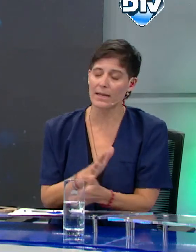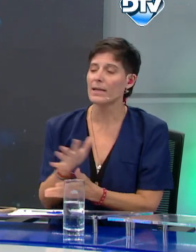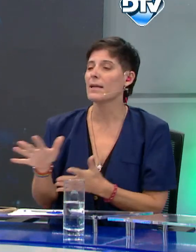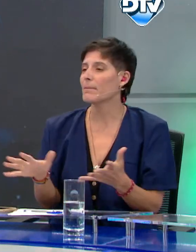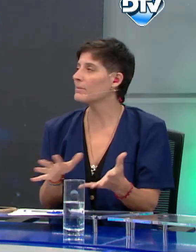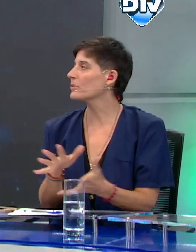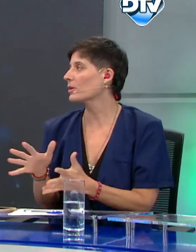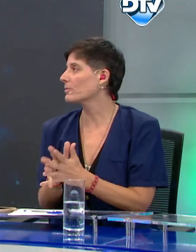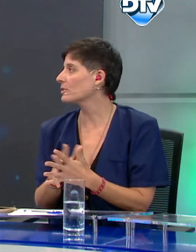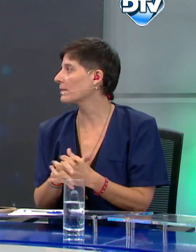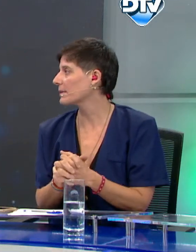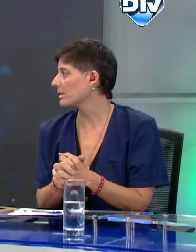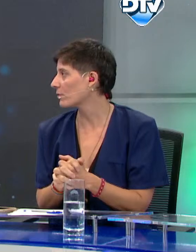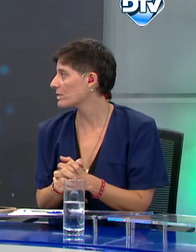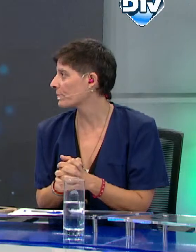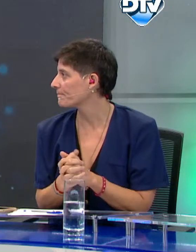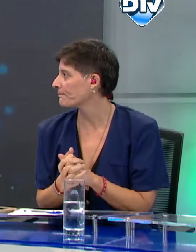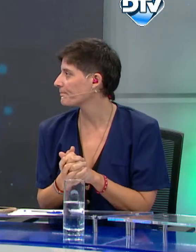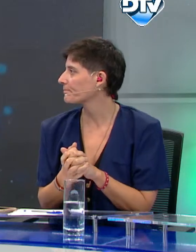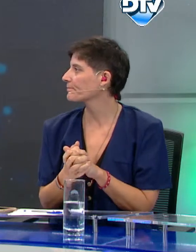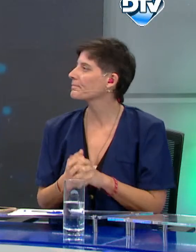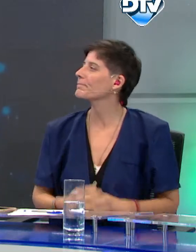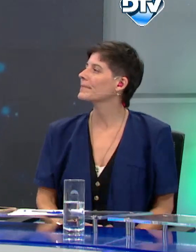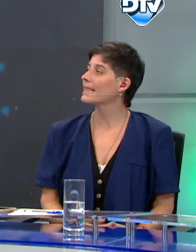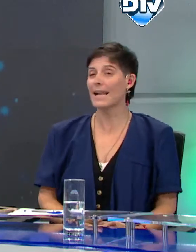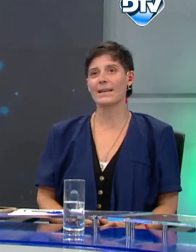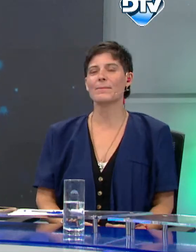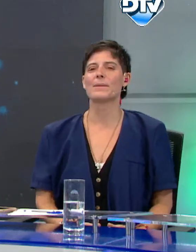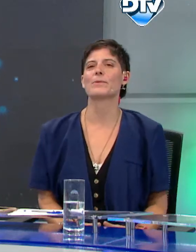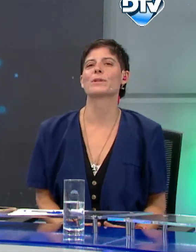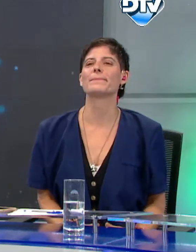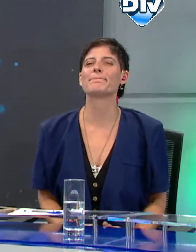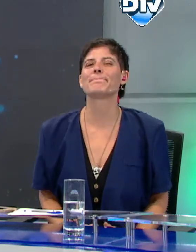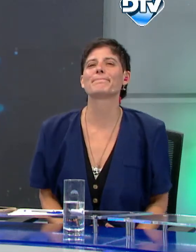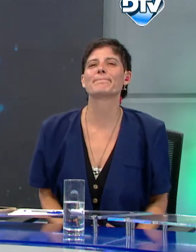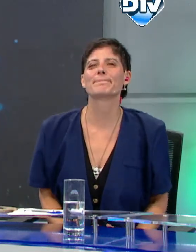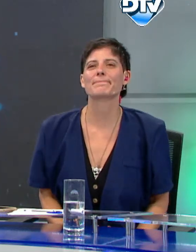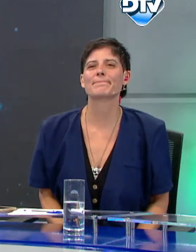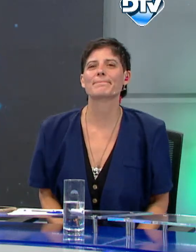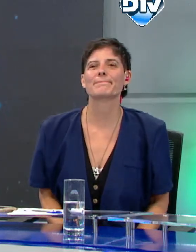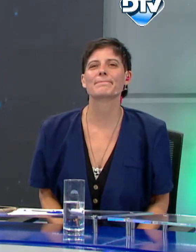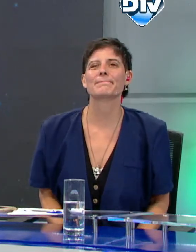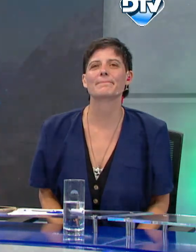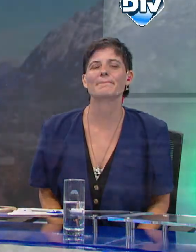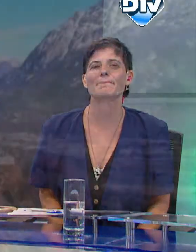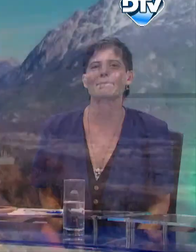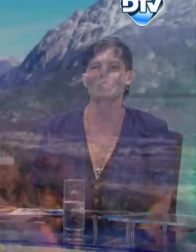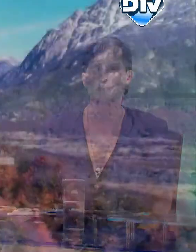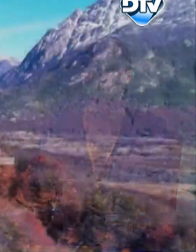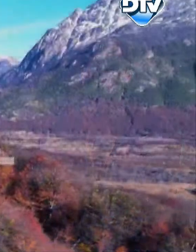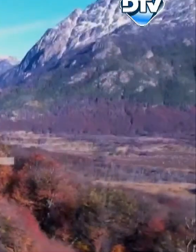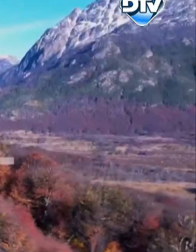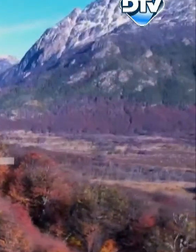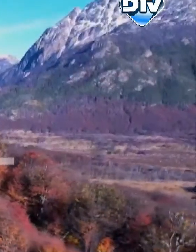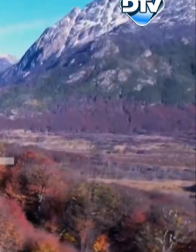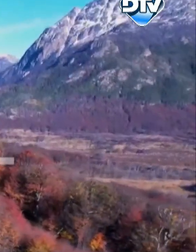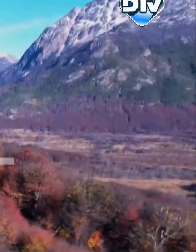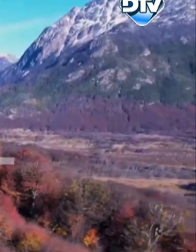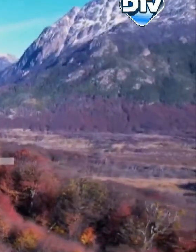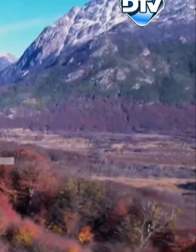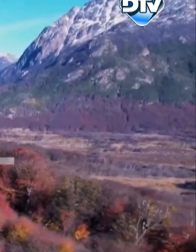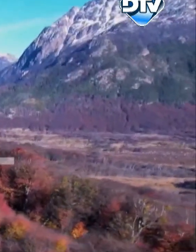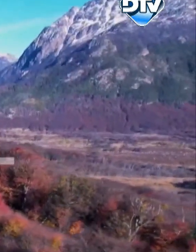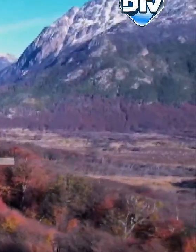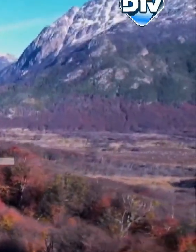que vamos a ver cómo se tramita todo eso. Bueno, ¿vamos a hacer una pausa? Dale, vamos a hacer pausa. Seguimos, ¿qué decía aquí en Diputados